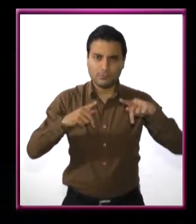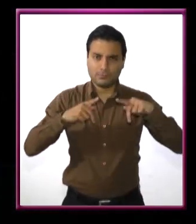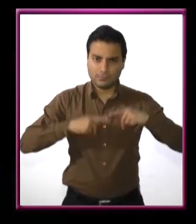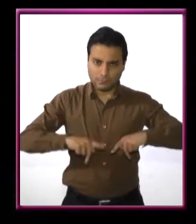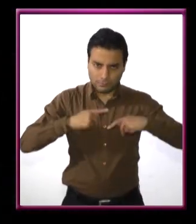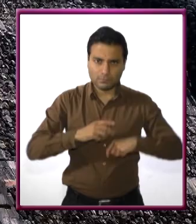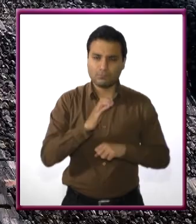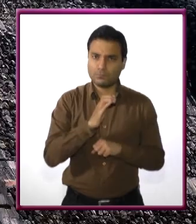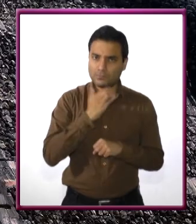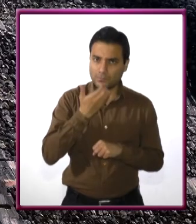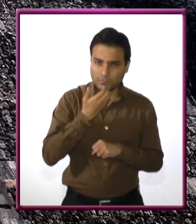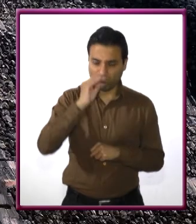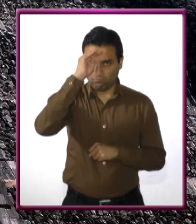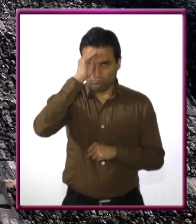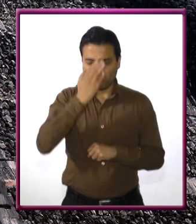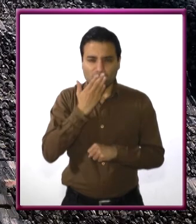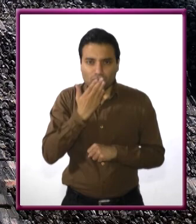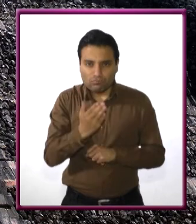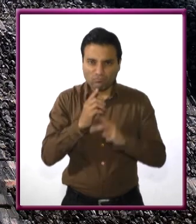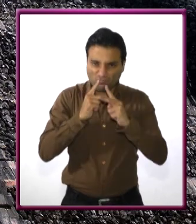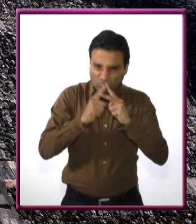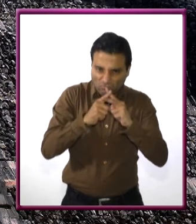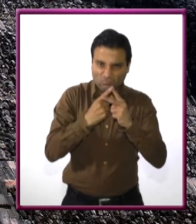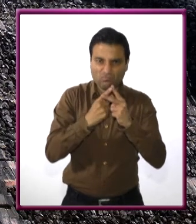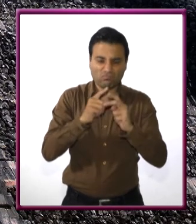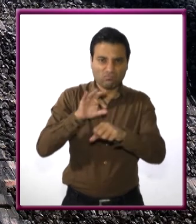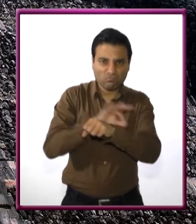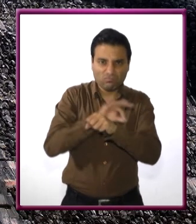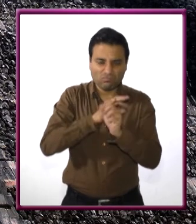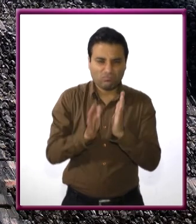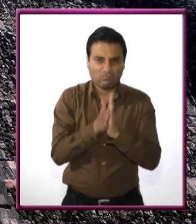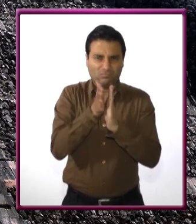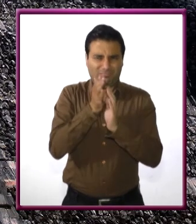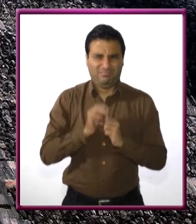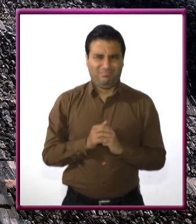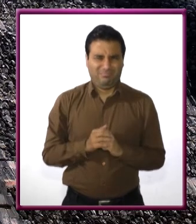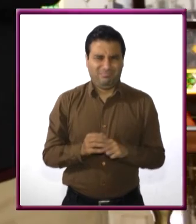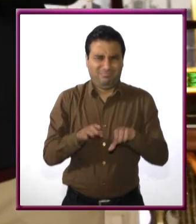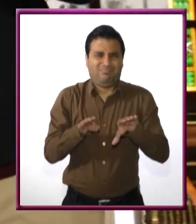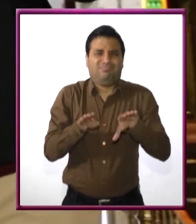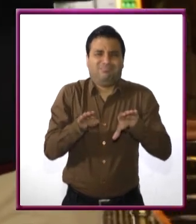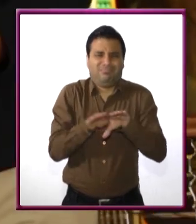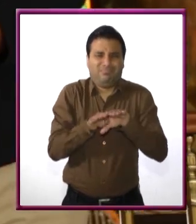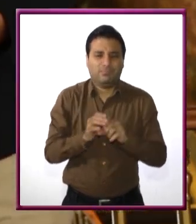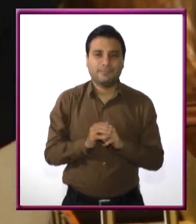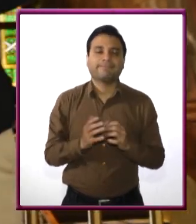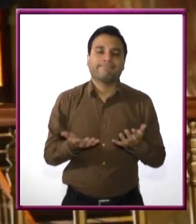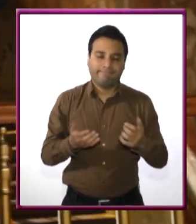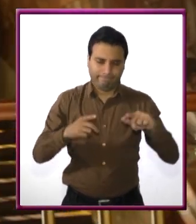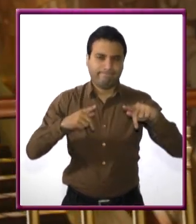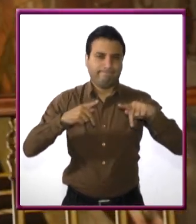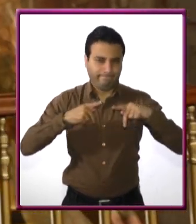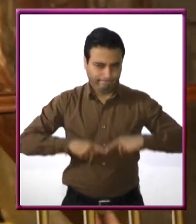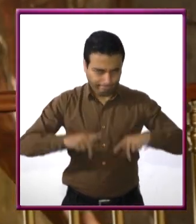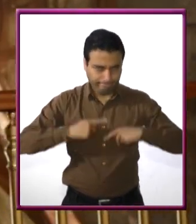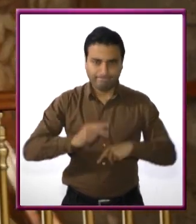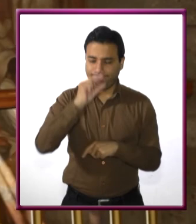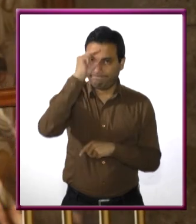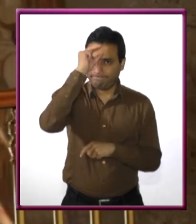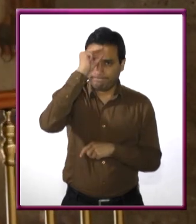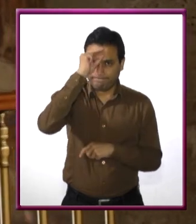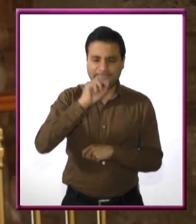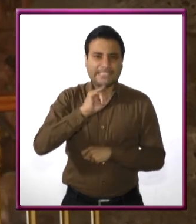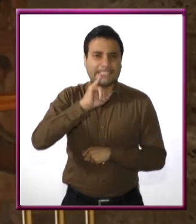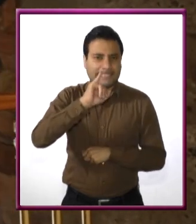pensamiento analítico, eran grandes astrónomos y matemáticos. Algo no me cuadra. Claro que había grandes pensadores